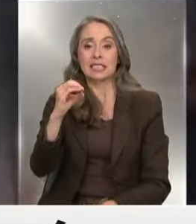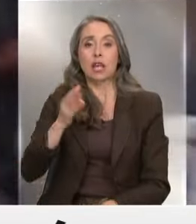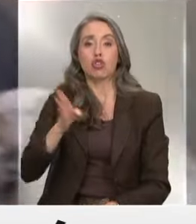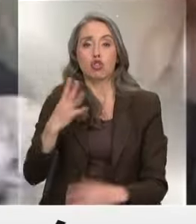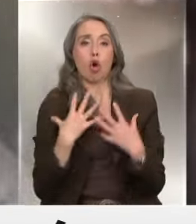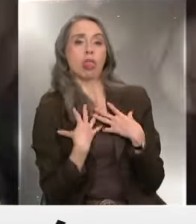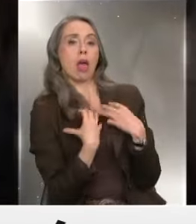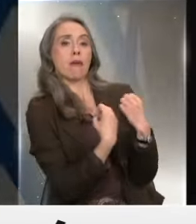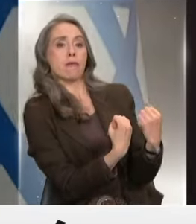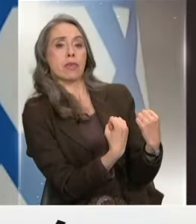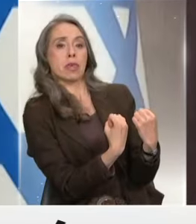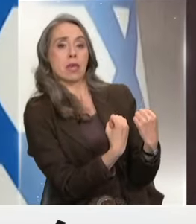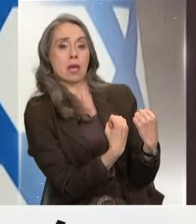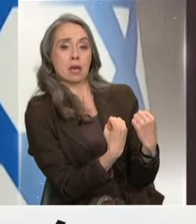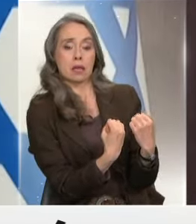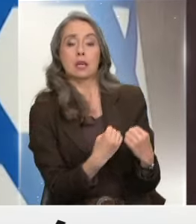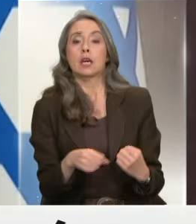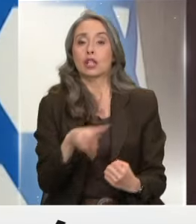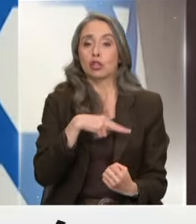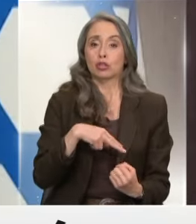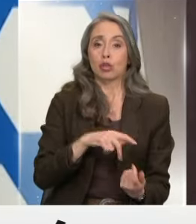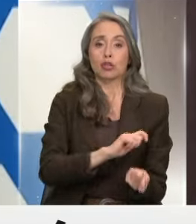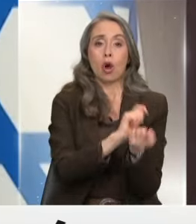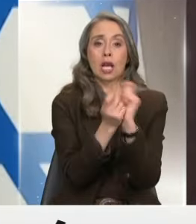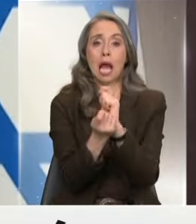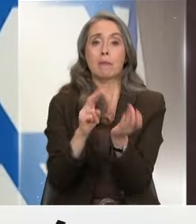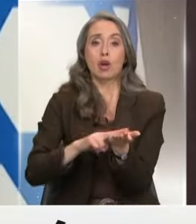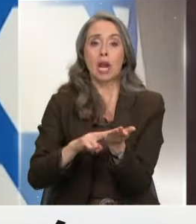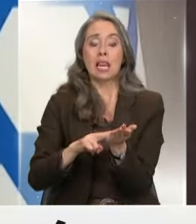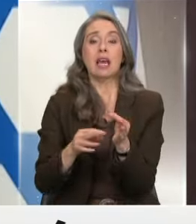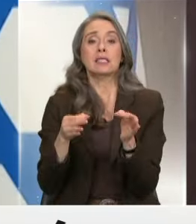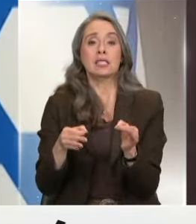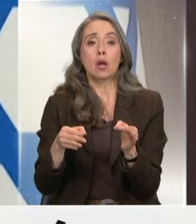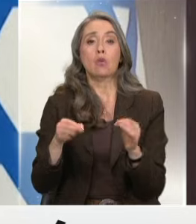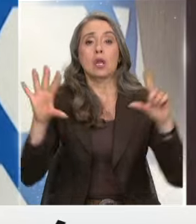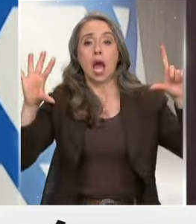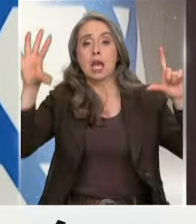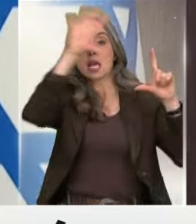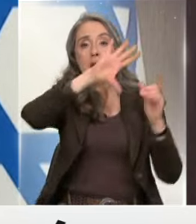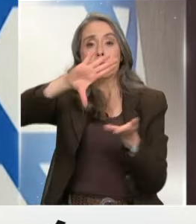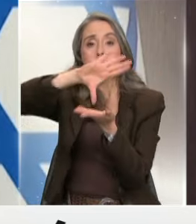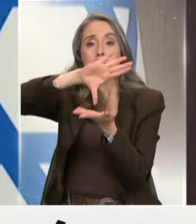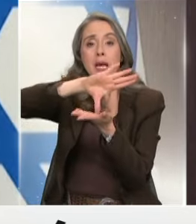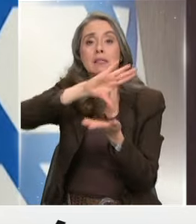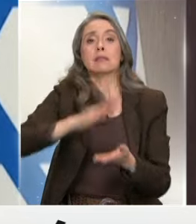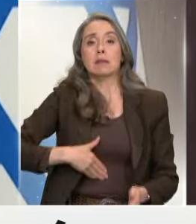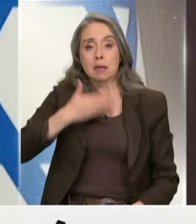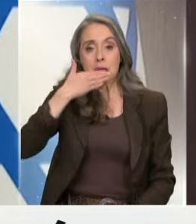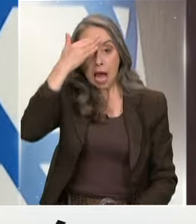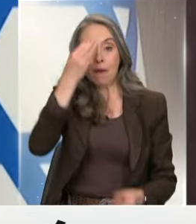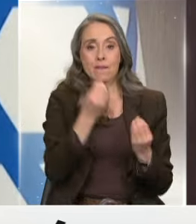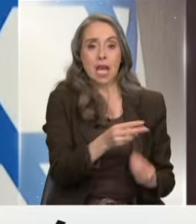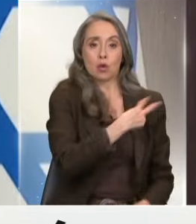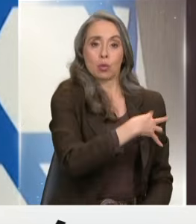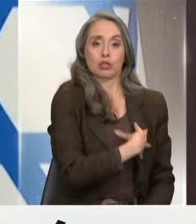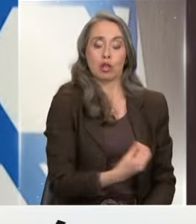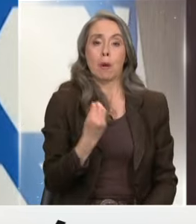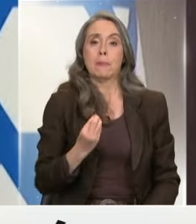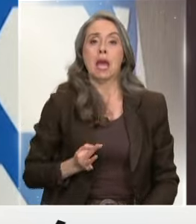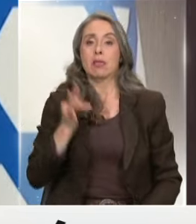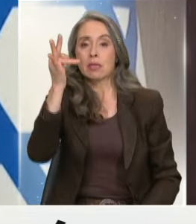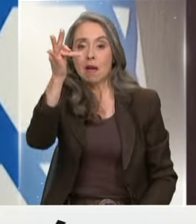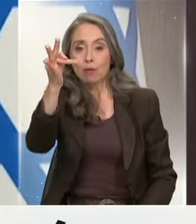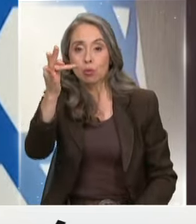siguen aún secuestradas. Estamos cambiando la realidad de la seguridad en nuestra región por el bien de nuestros hijos, por el bien de nuestro futuro,